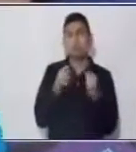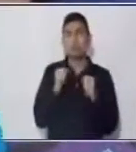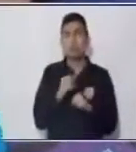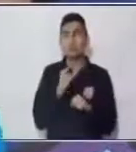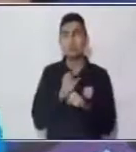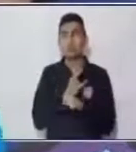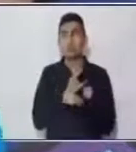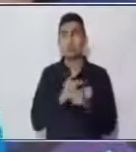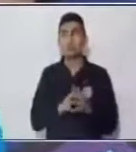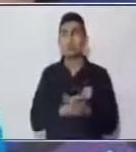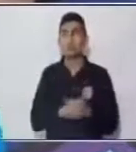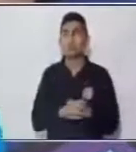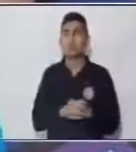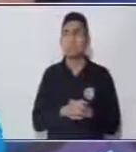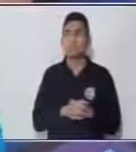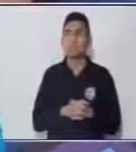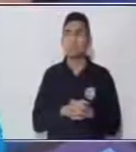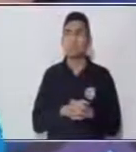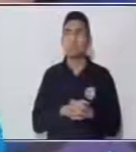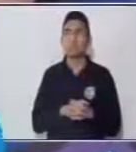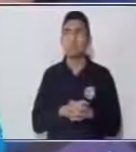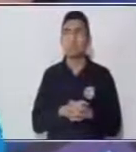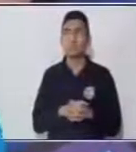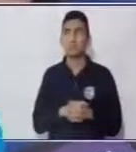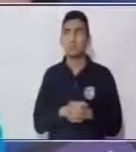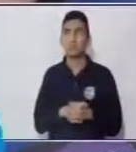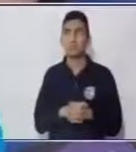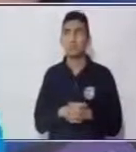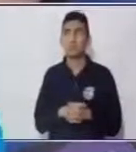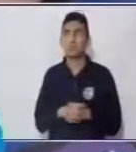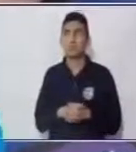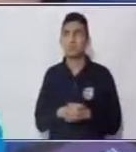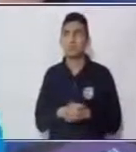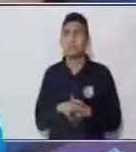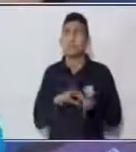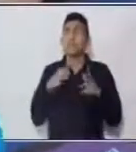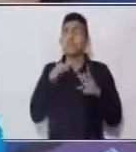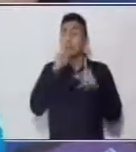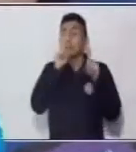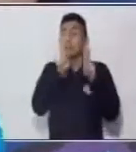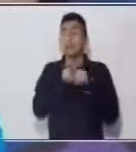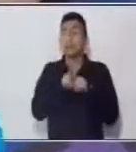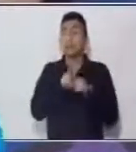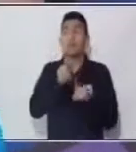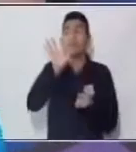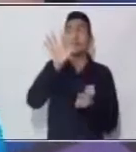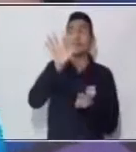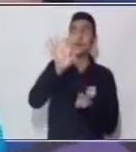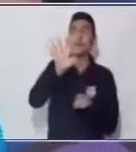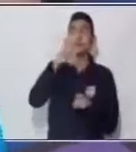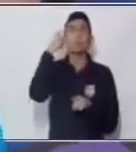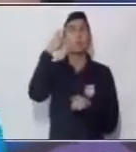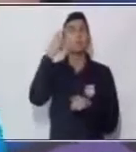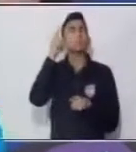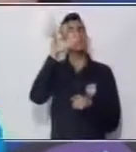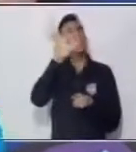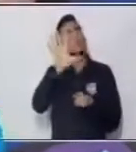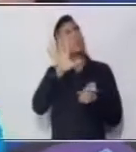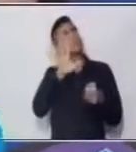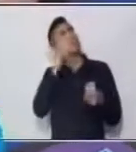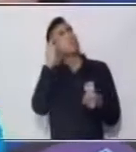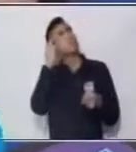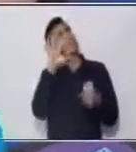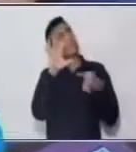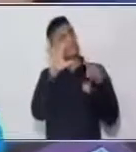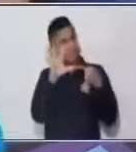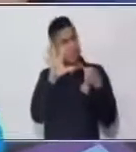sencillo este billete Entonces es cuatro divisor de cien El cinco A ver, pensemos ¿Será que el